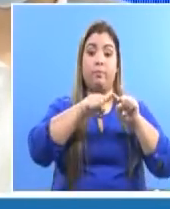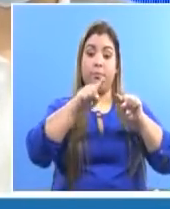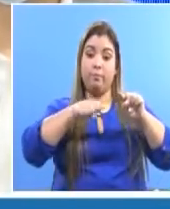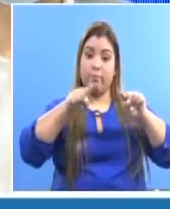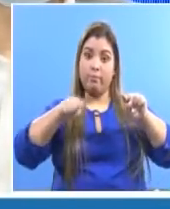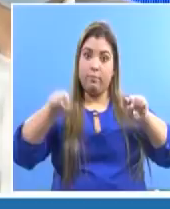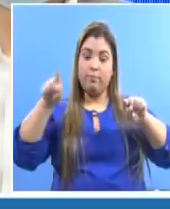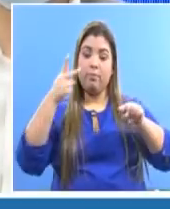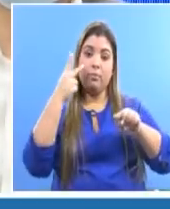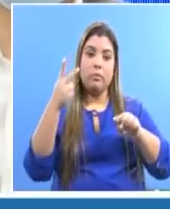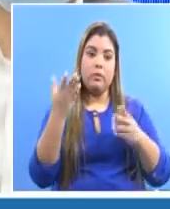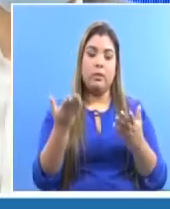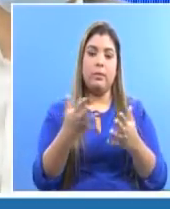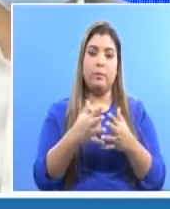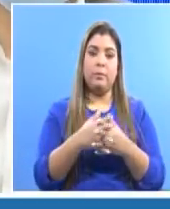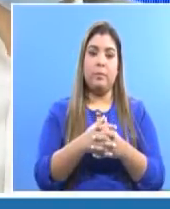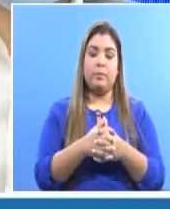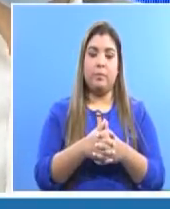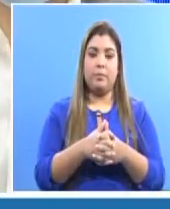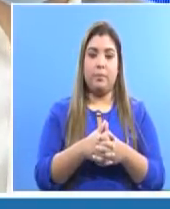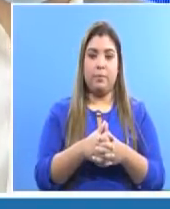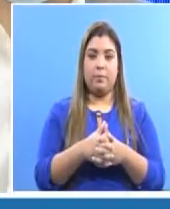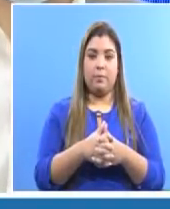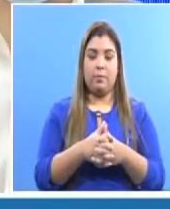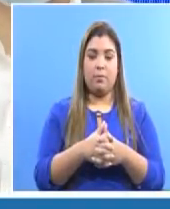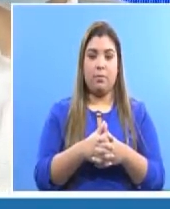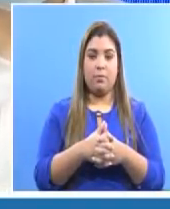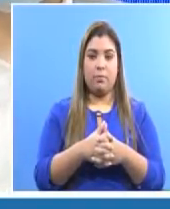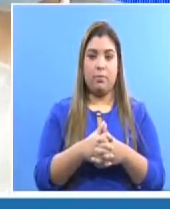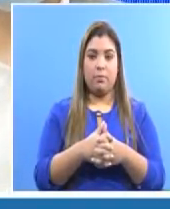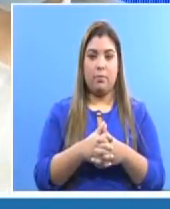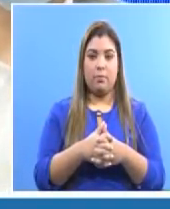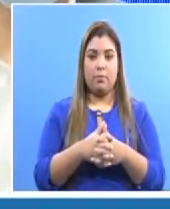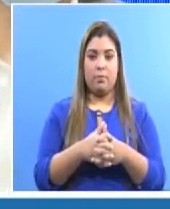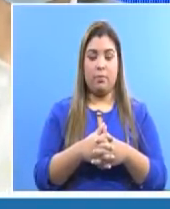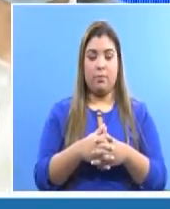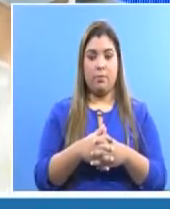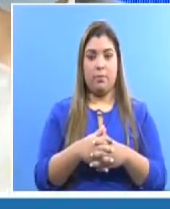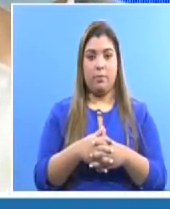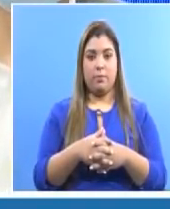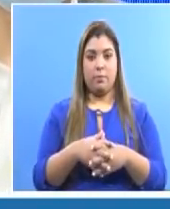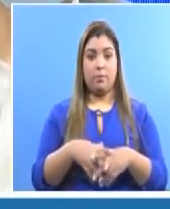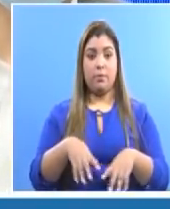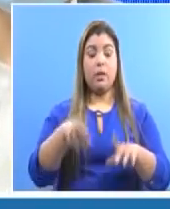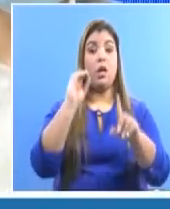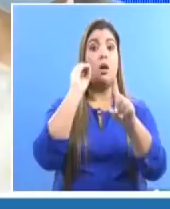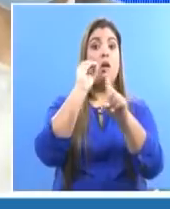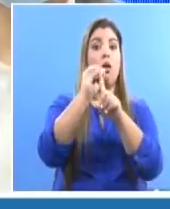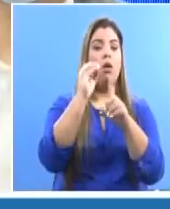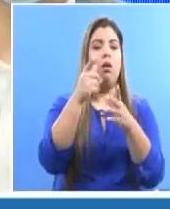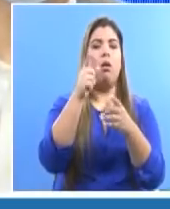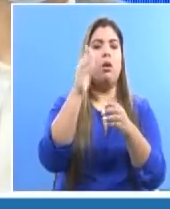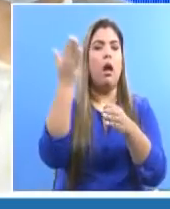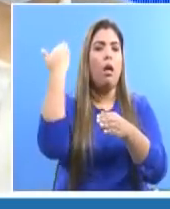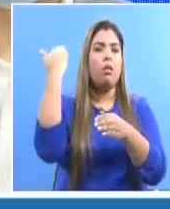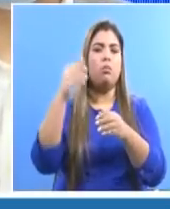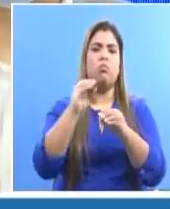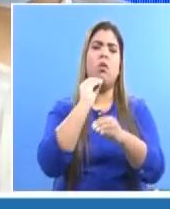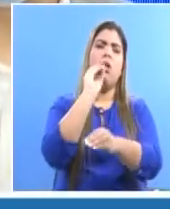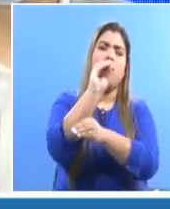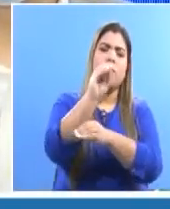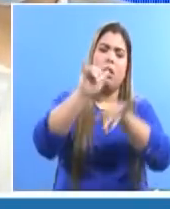contagio. Sabíamos que obviamente el objetivo del confinamiento fue tratar de llevar a este